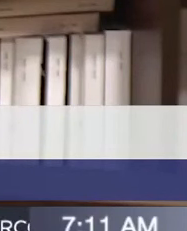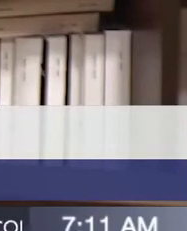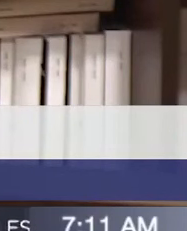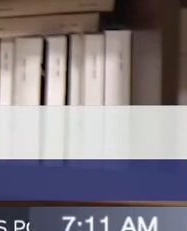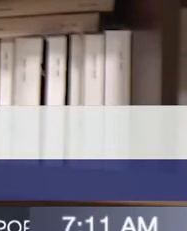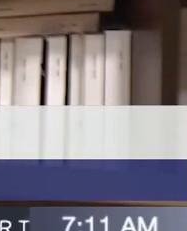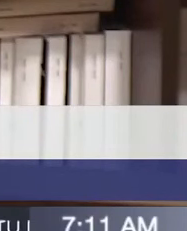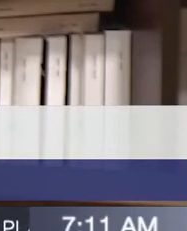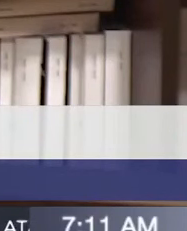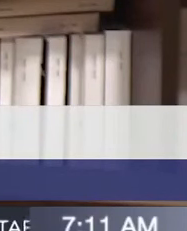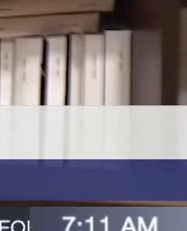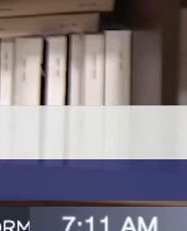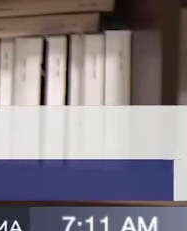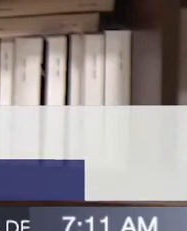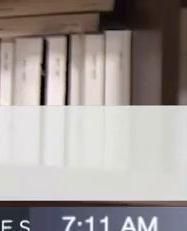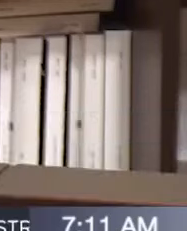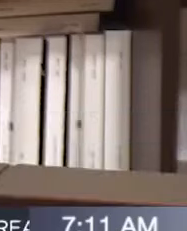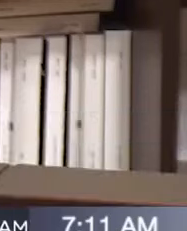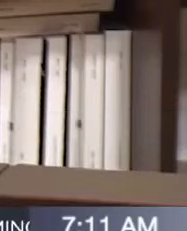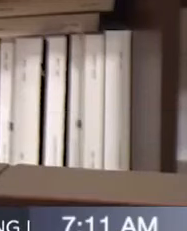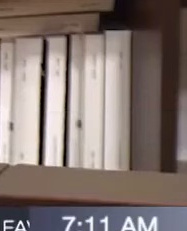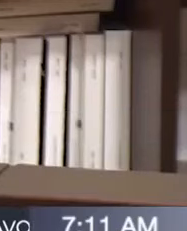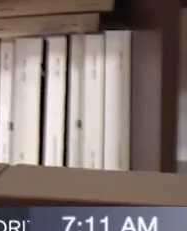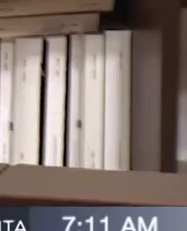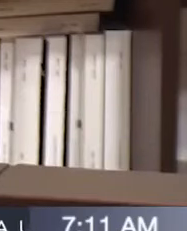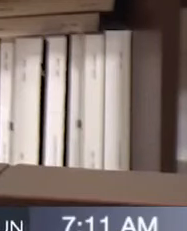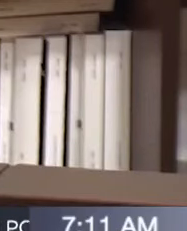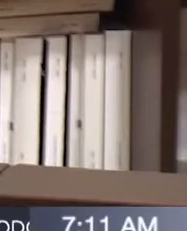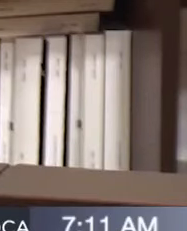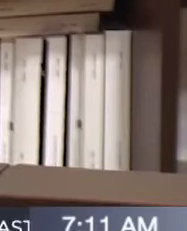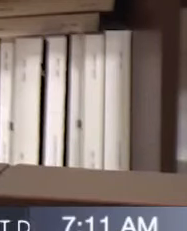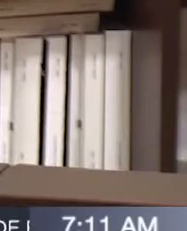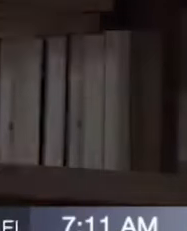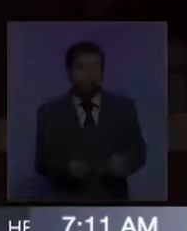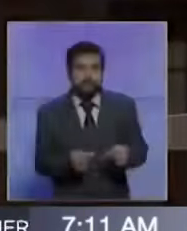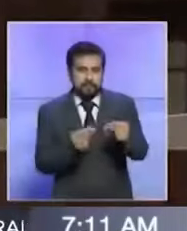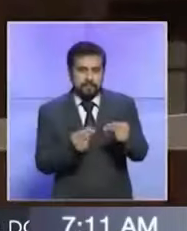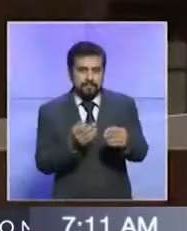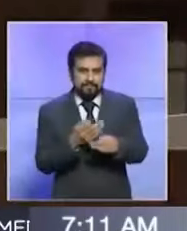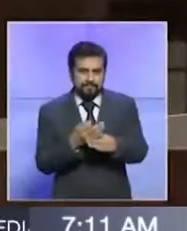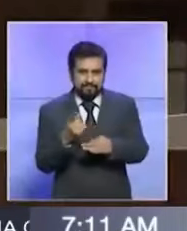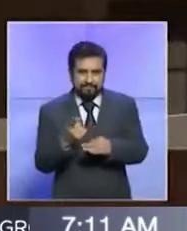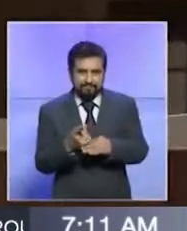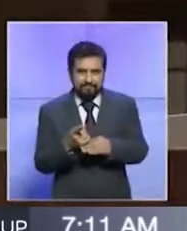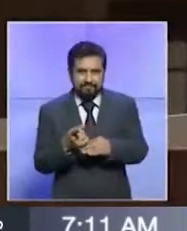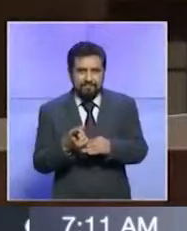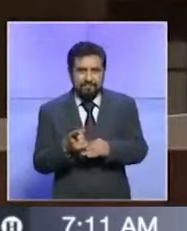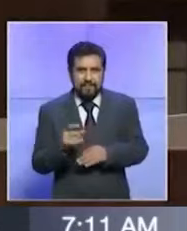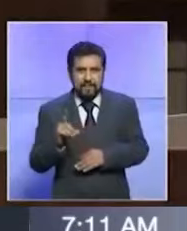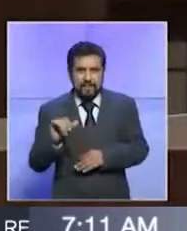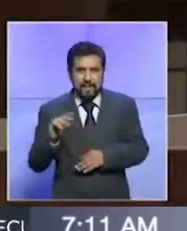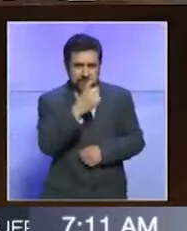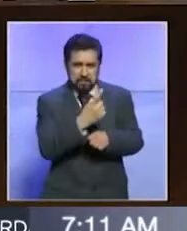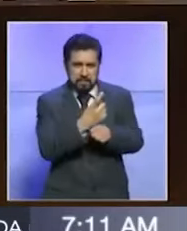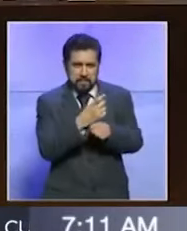definitivo de los temas electorales y no tenemos por encima a ninguna otra corte la magistrada yanino tora